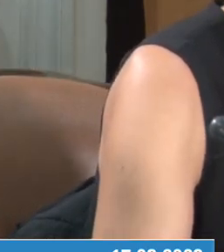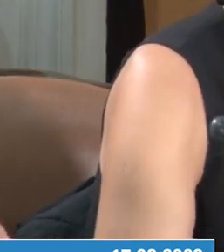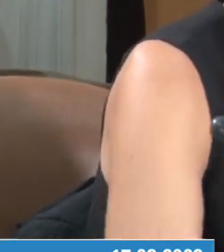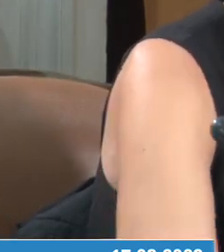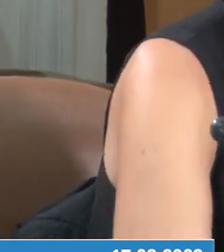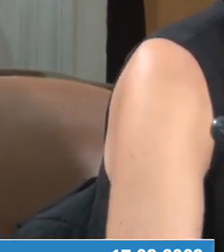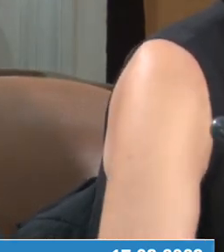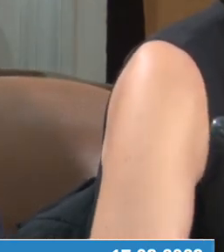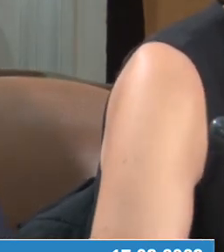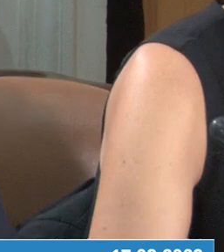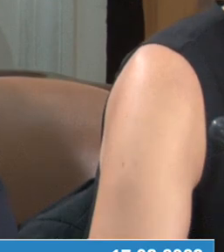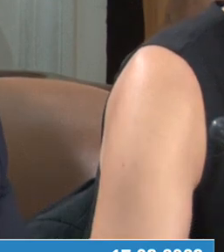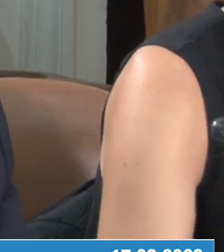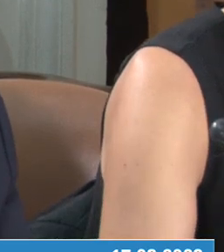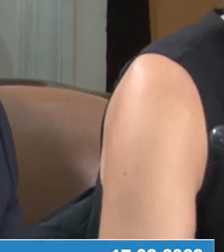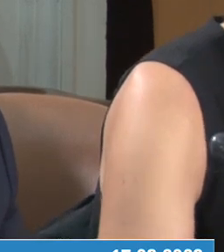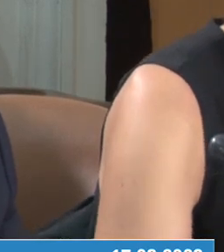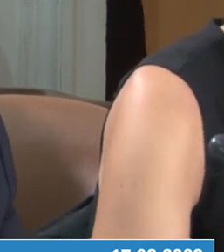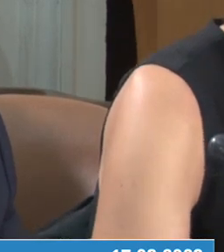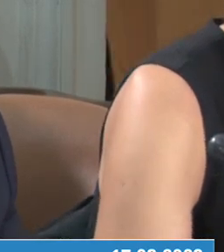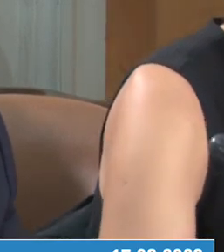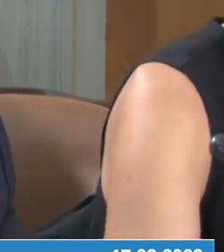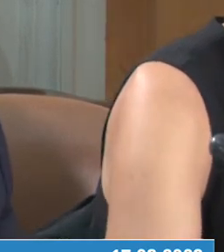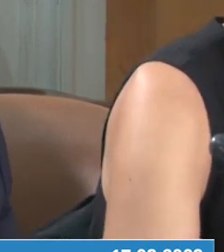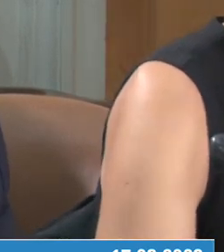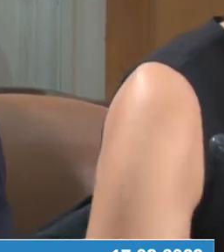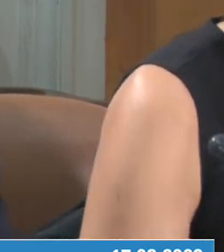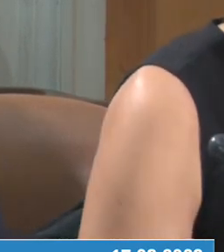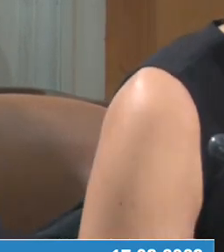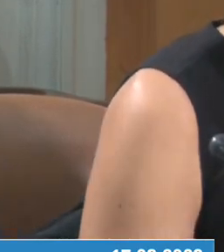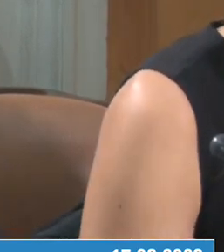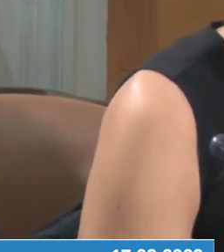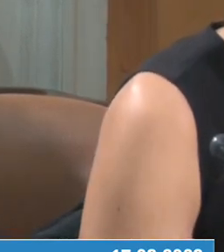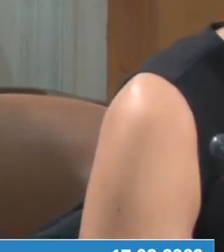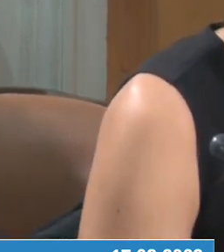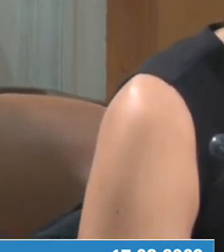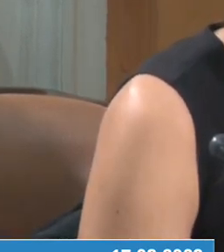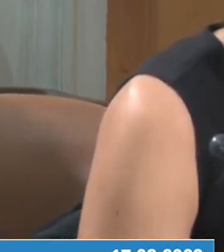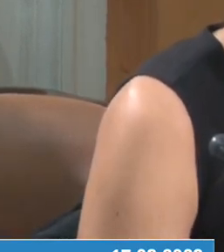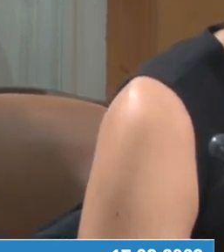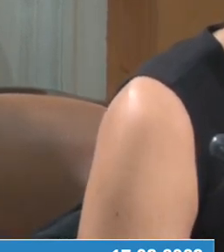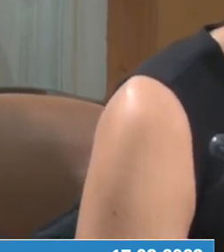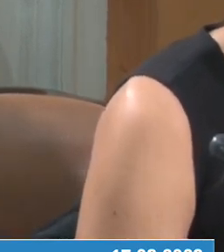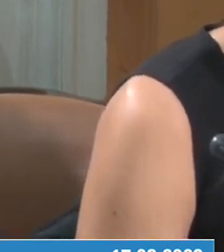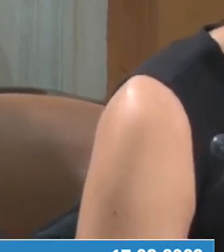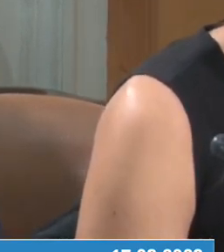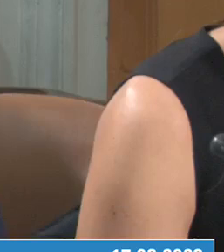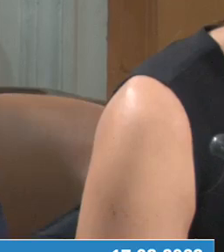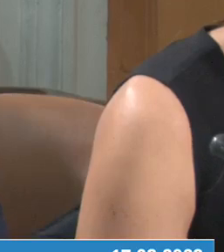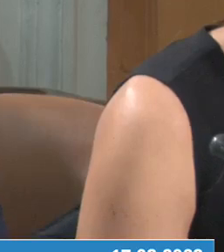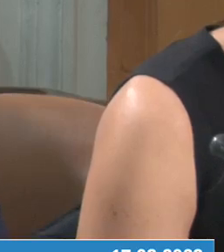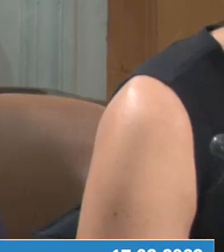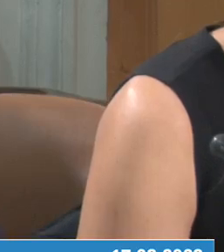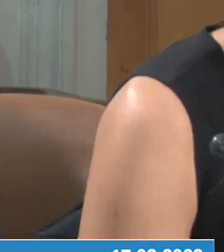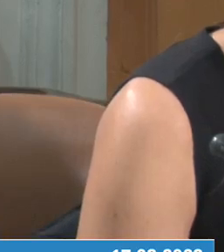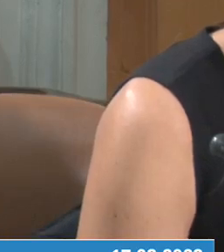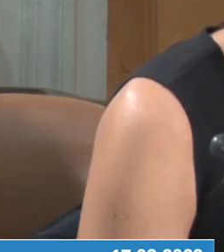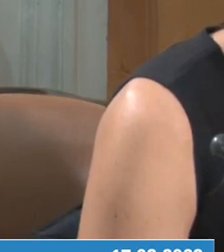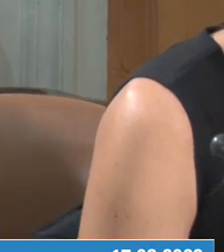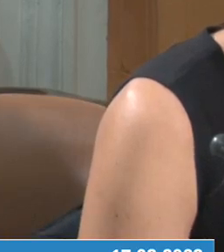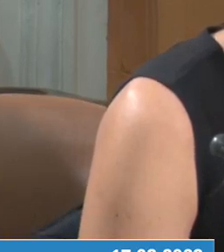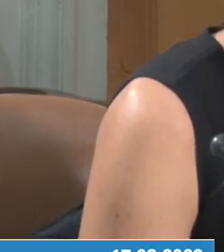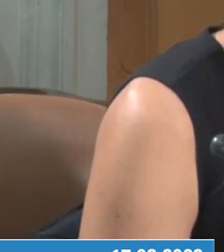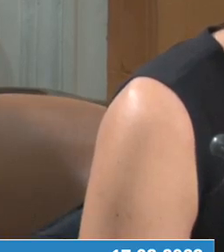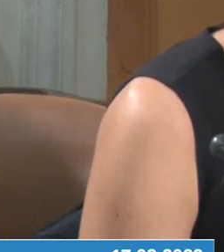lunes en la sala 4, que está en el tercer piso, al lado de donde está sesionando la Comisión de Derechos y Deberes. Vamos a estar al lado de una